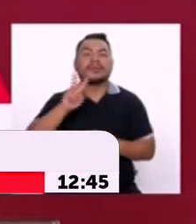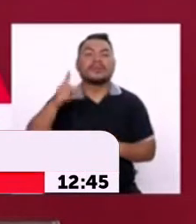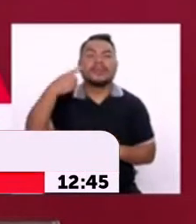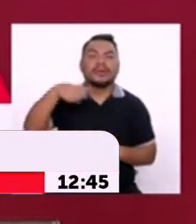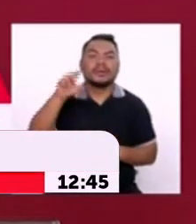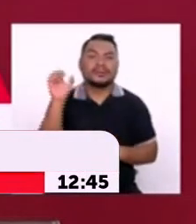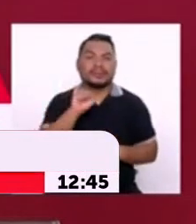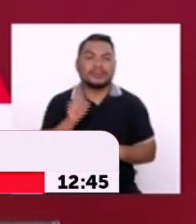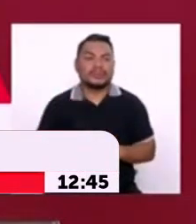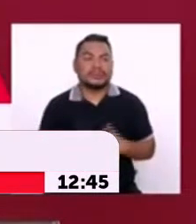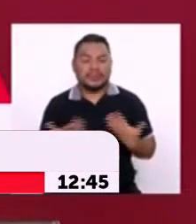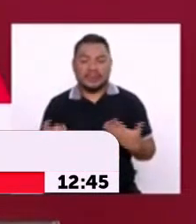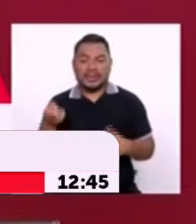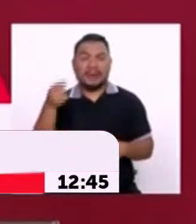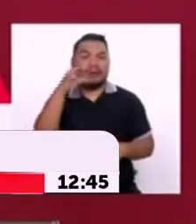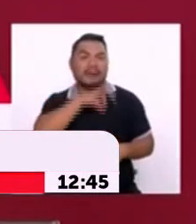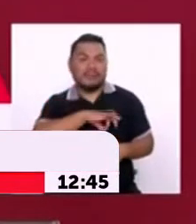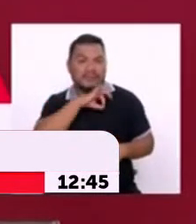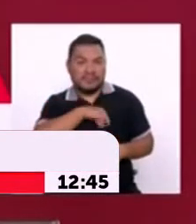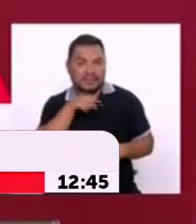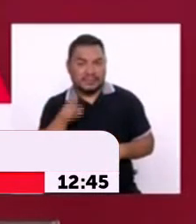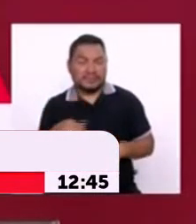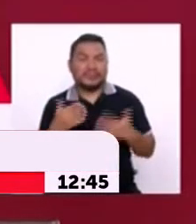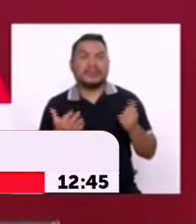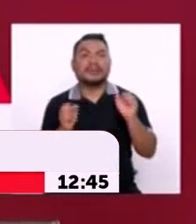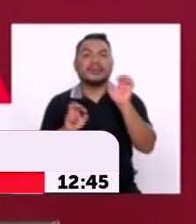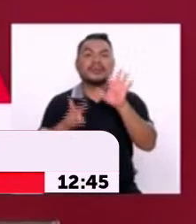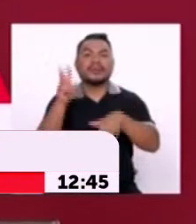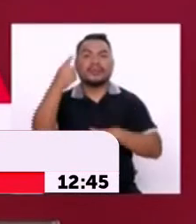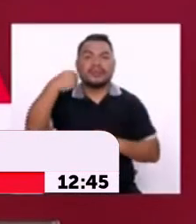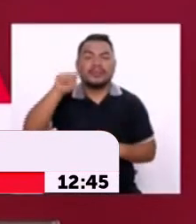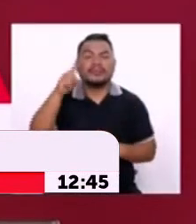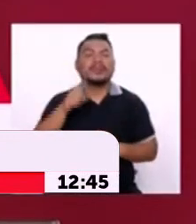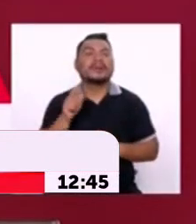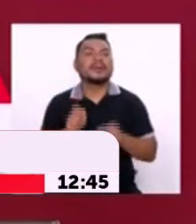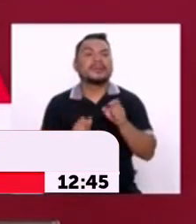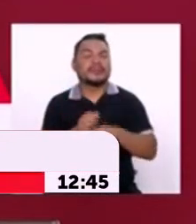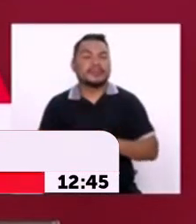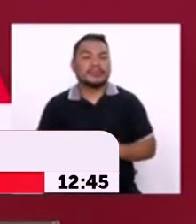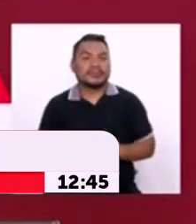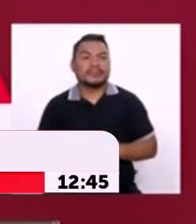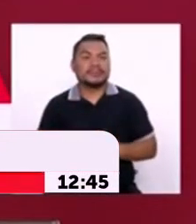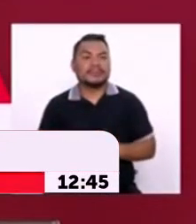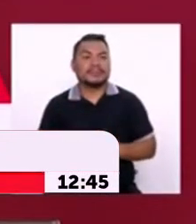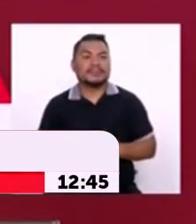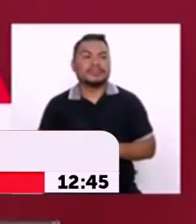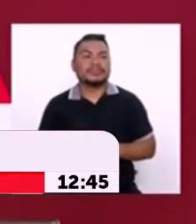742 millones de soles que beneficiarán a 12 millones de habitantes.